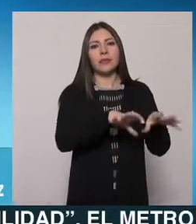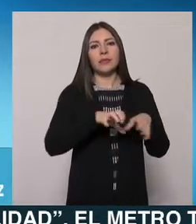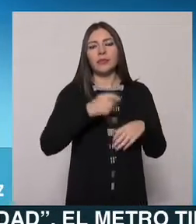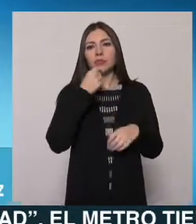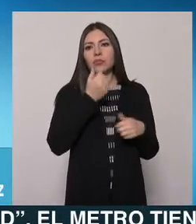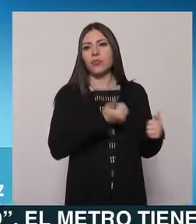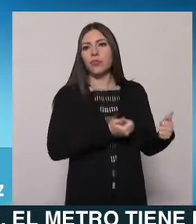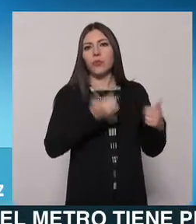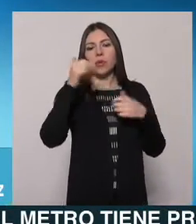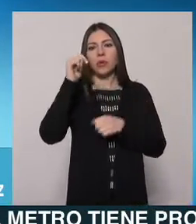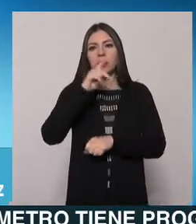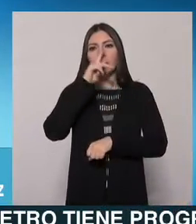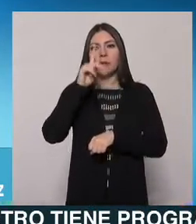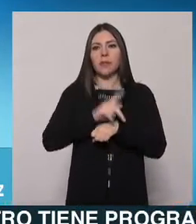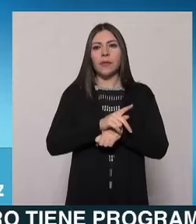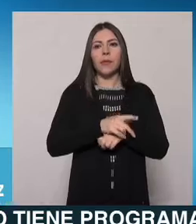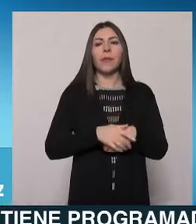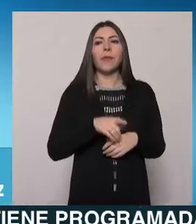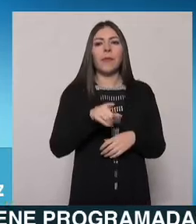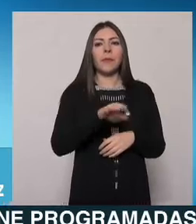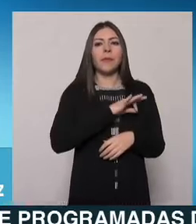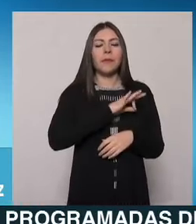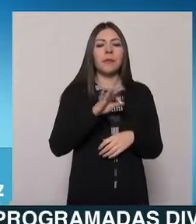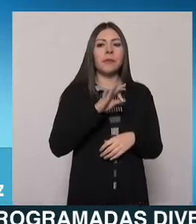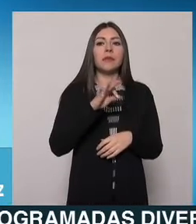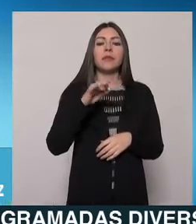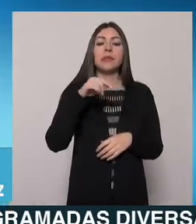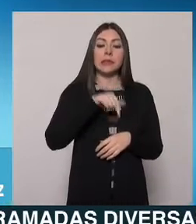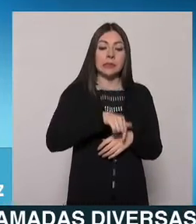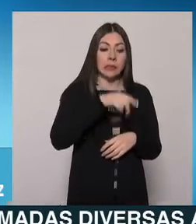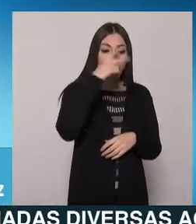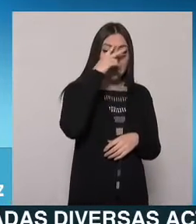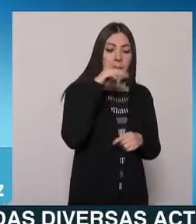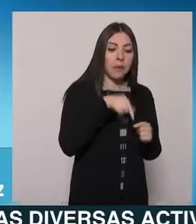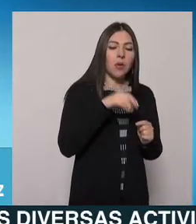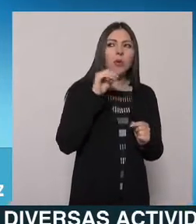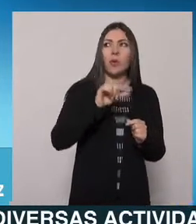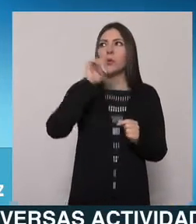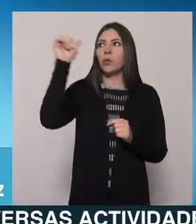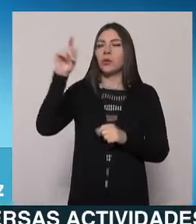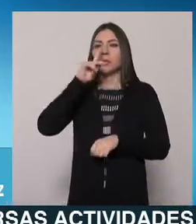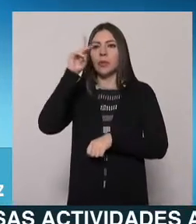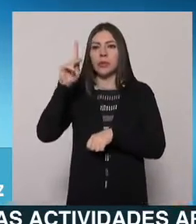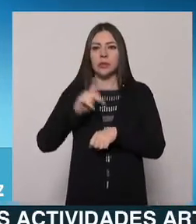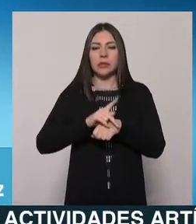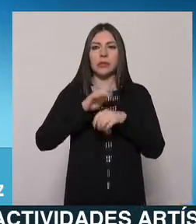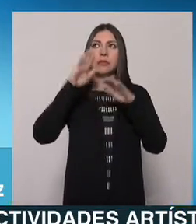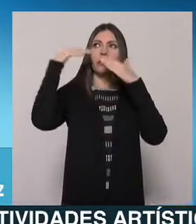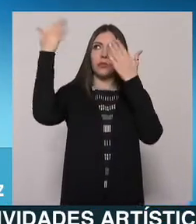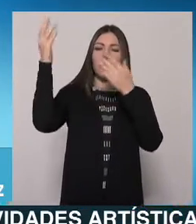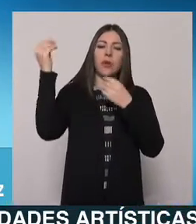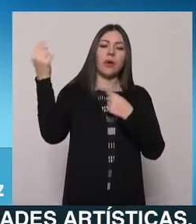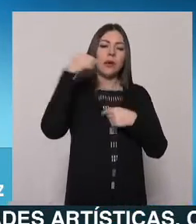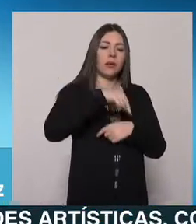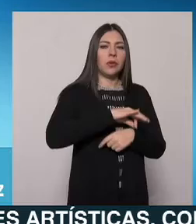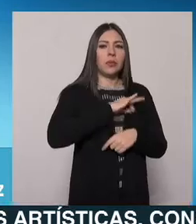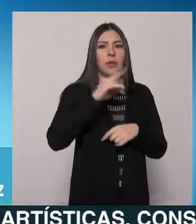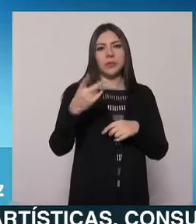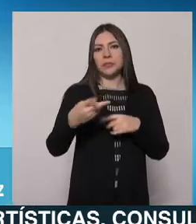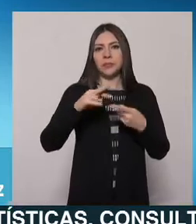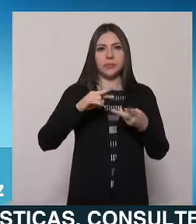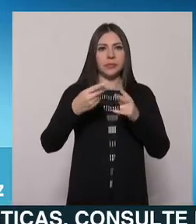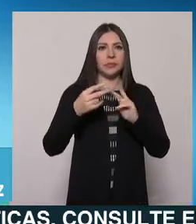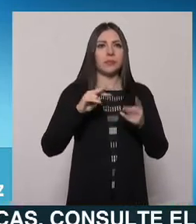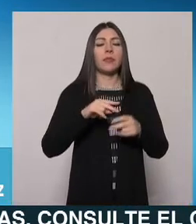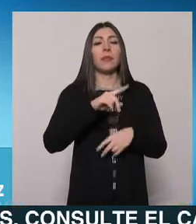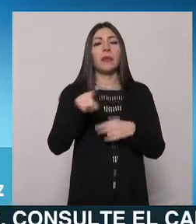Estas restituciones pueden ser salientes o entrantes. Esto es hacia el exterior o al interior. Entonces, a